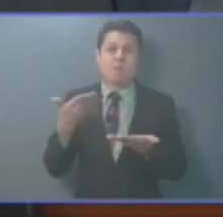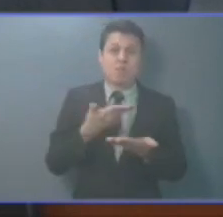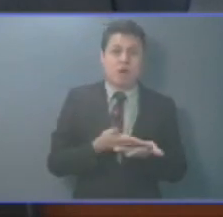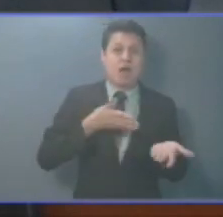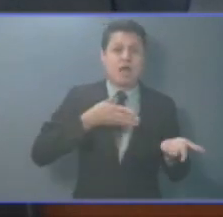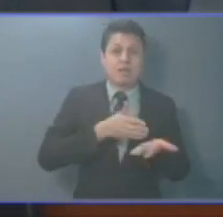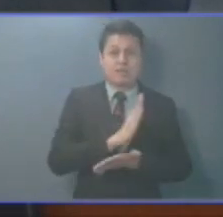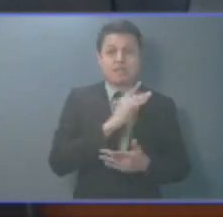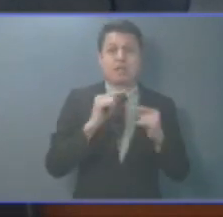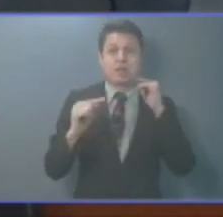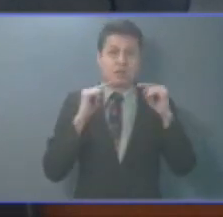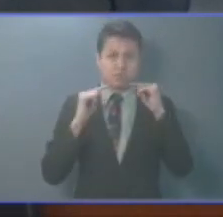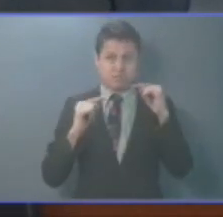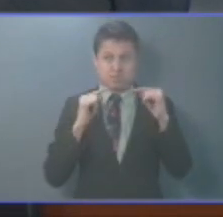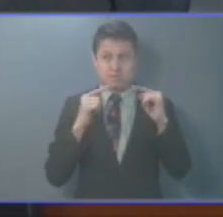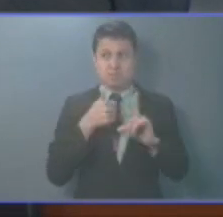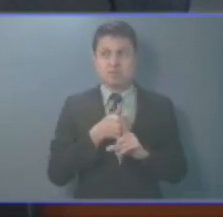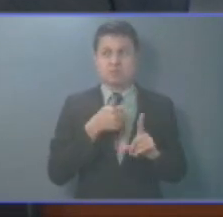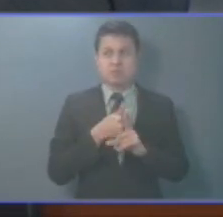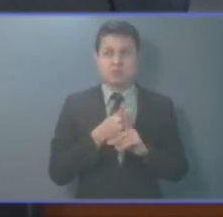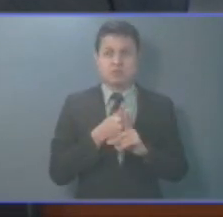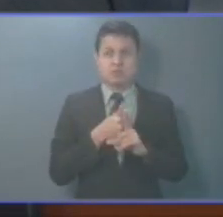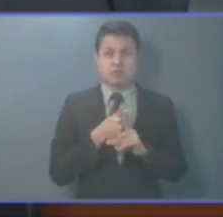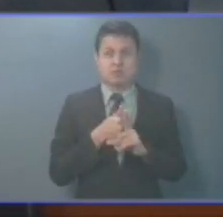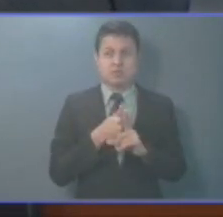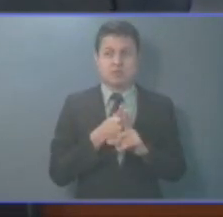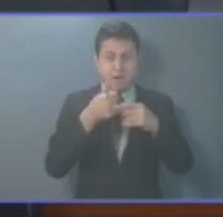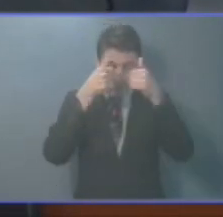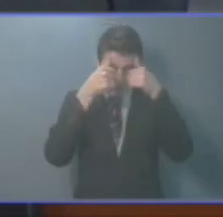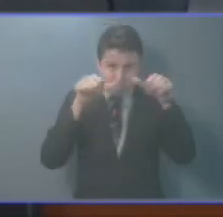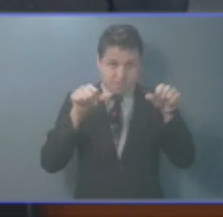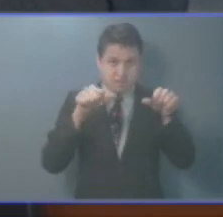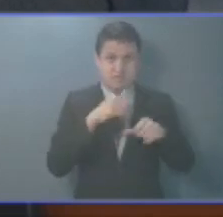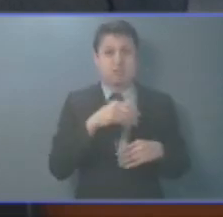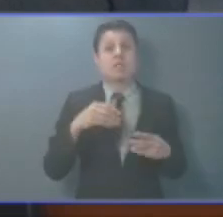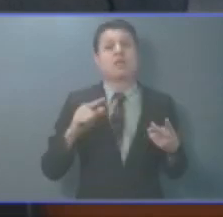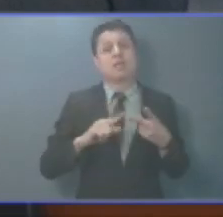través de las autoridades correspondientes a la respectiva aprobación